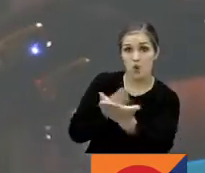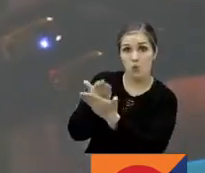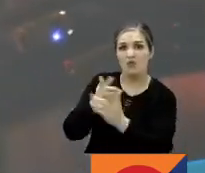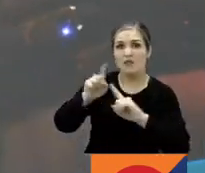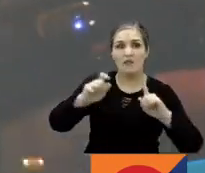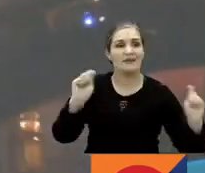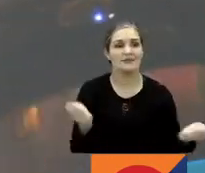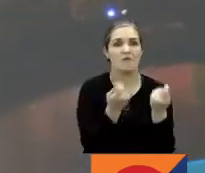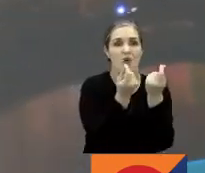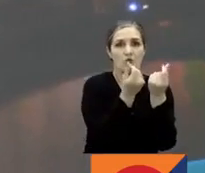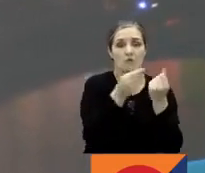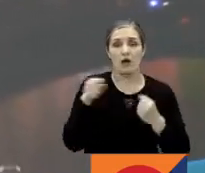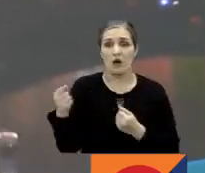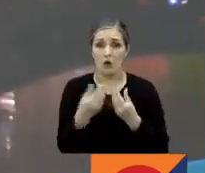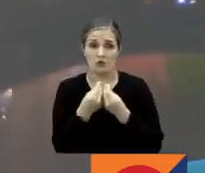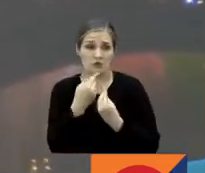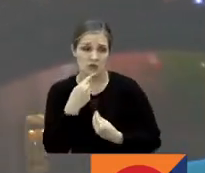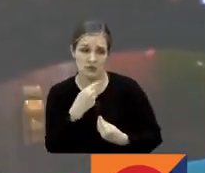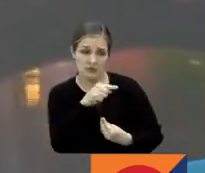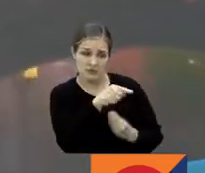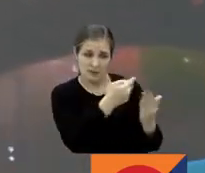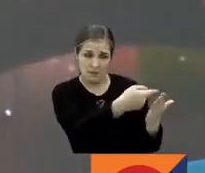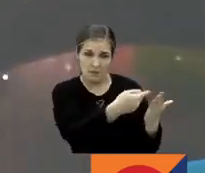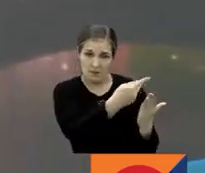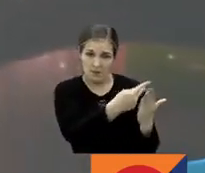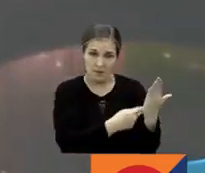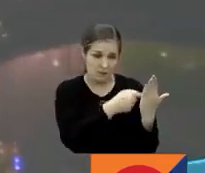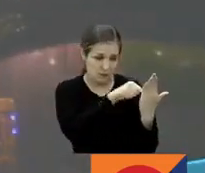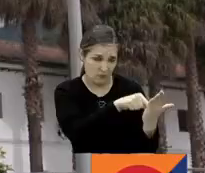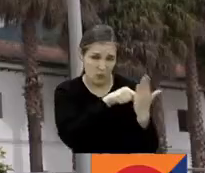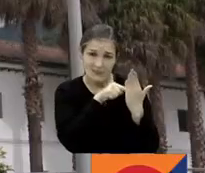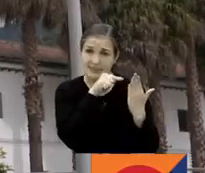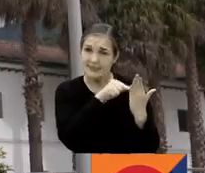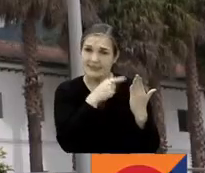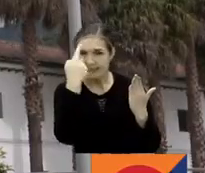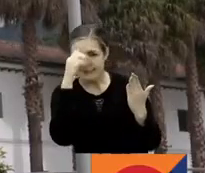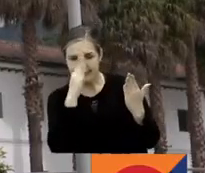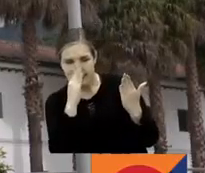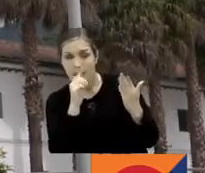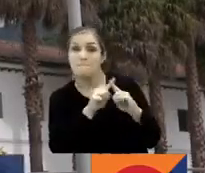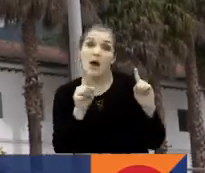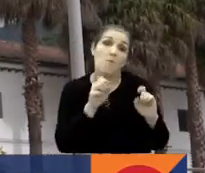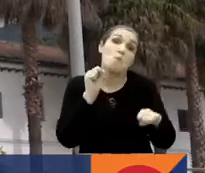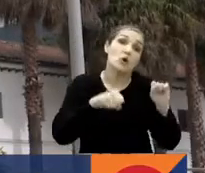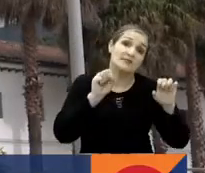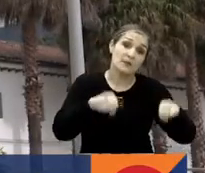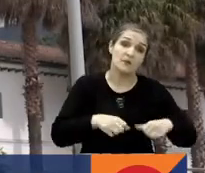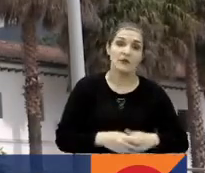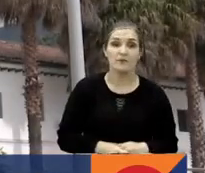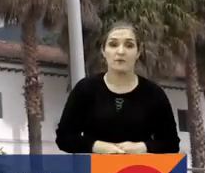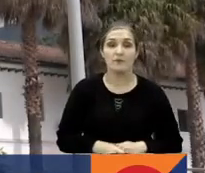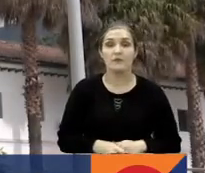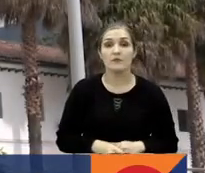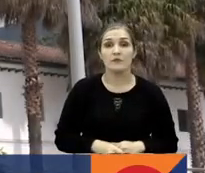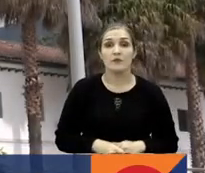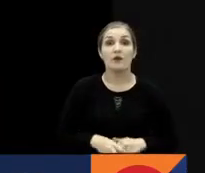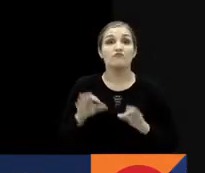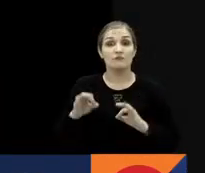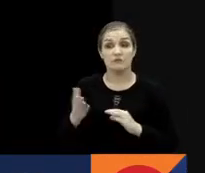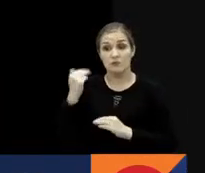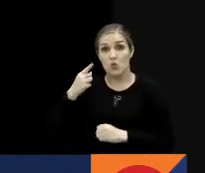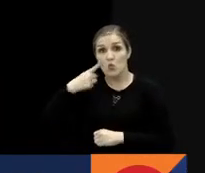han manifestado que es un proyecto engañoso, todo indica que será aprobado. Durante 2 días, el Consejo de Bogotá ha debatido